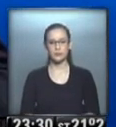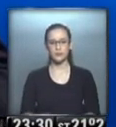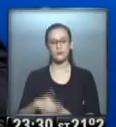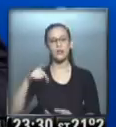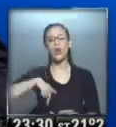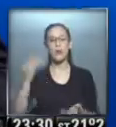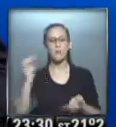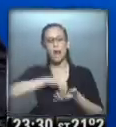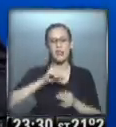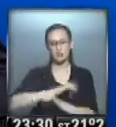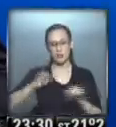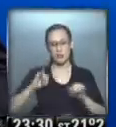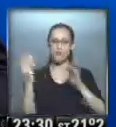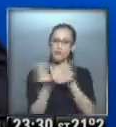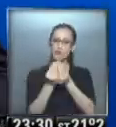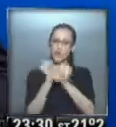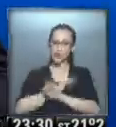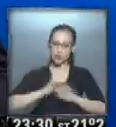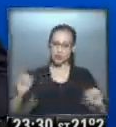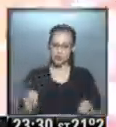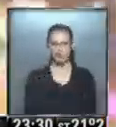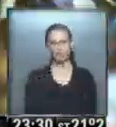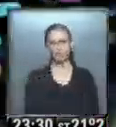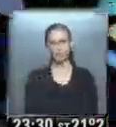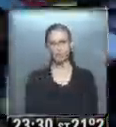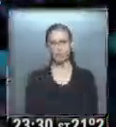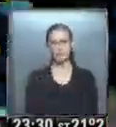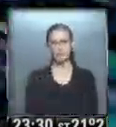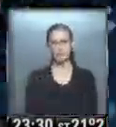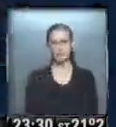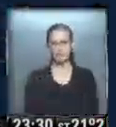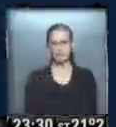Tenemos ahora más información en este picado de noticias.